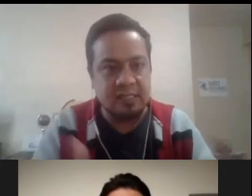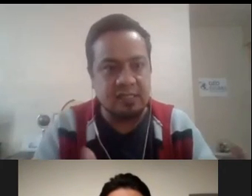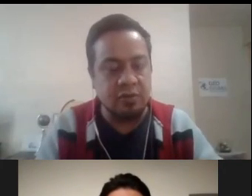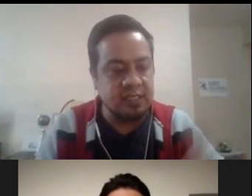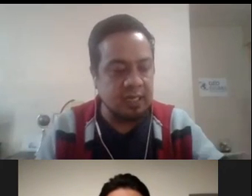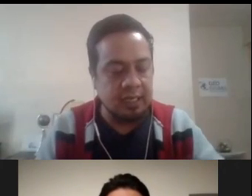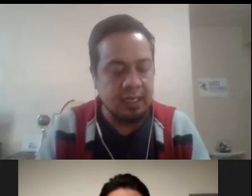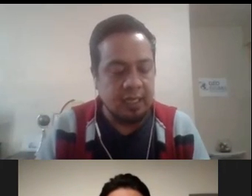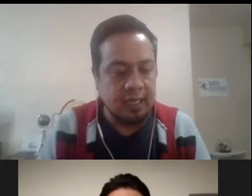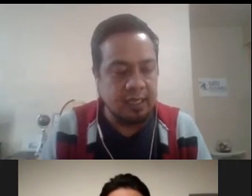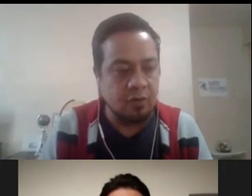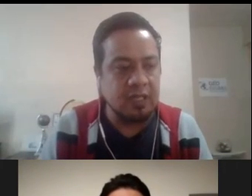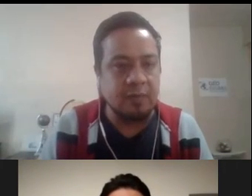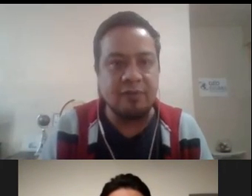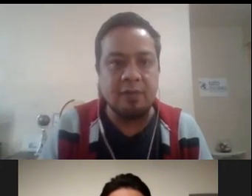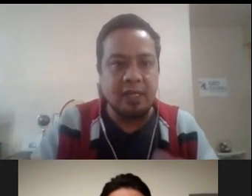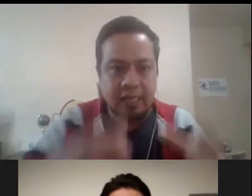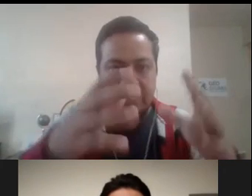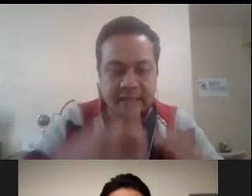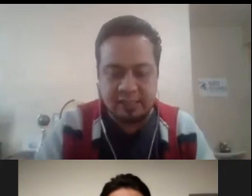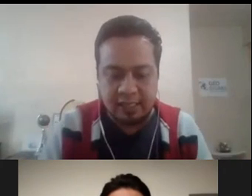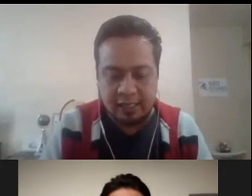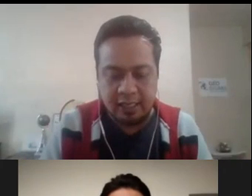de estas acciones que ya comentaba Felipe,